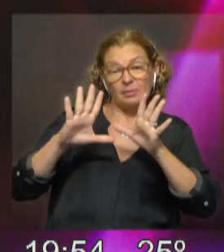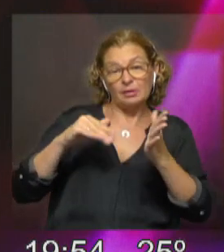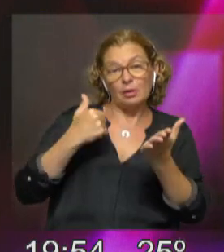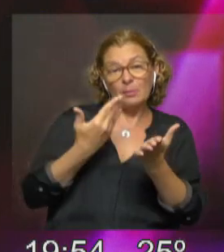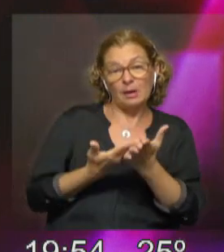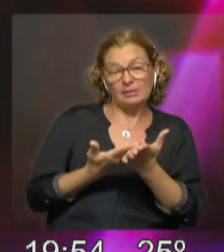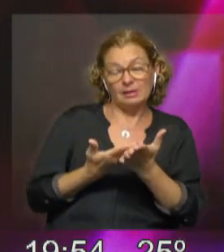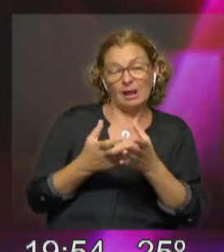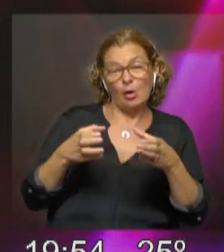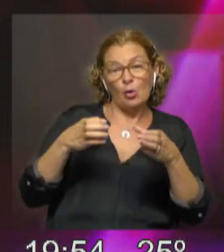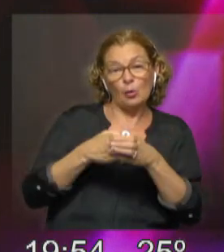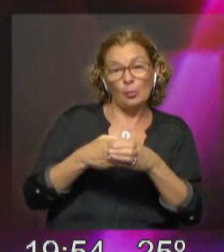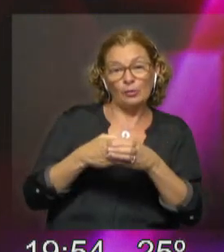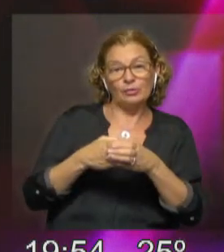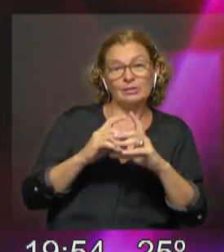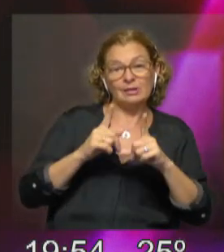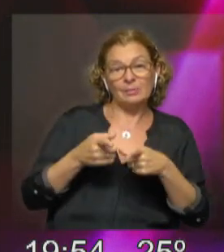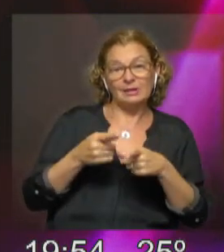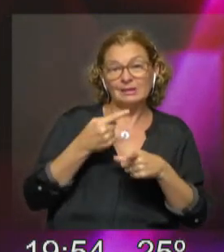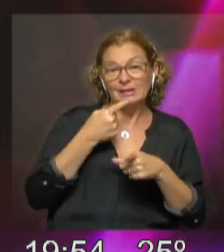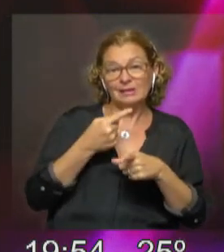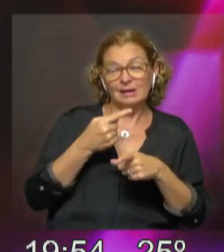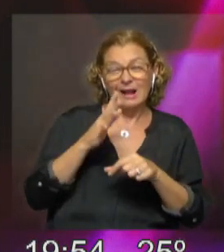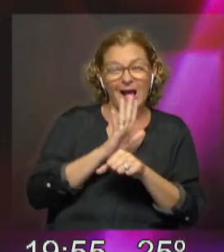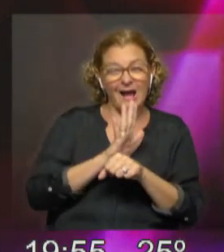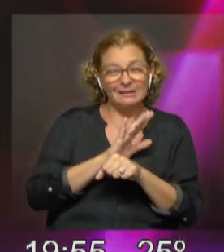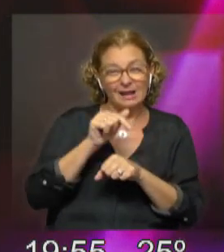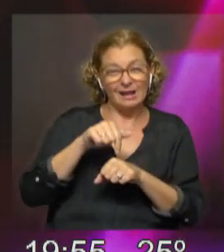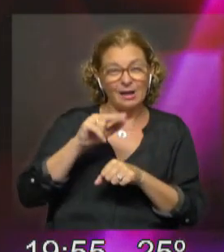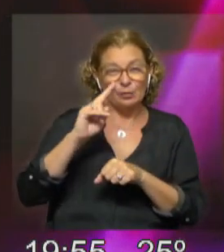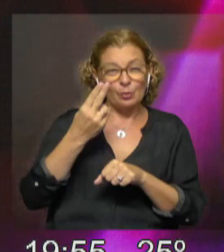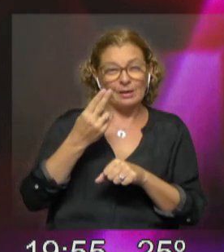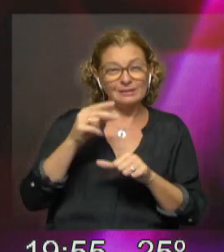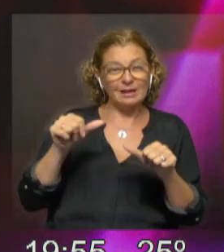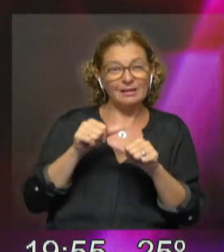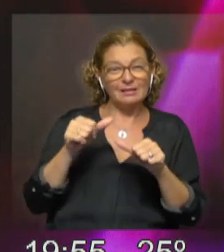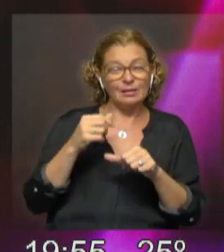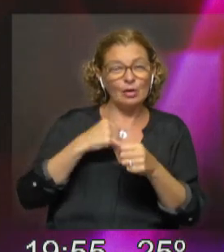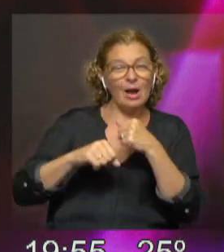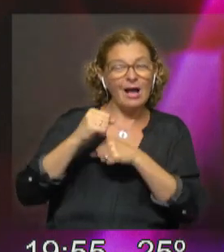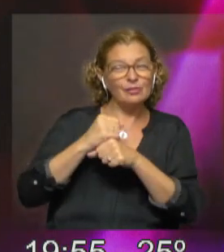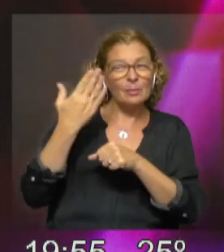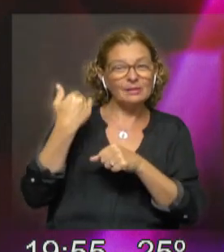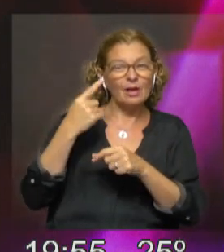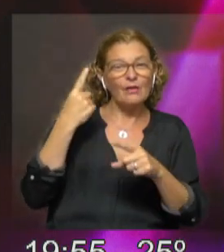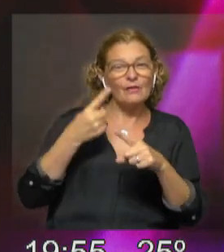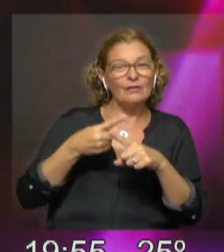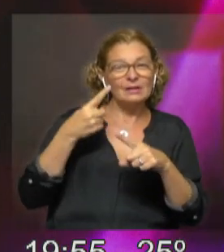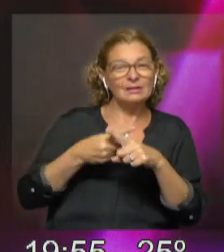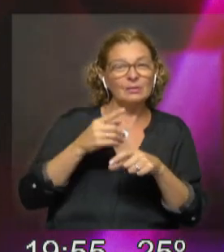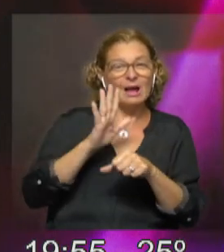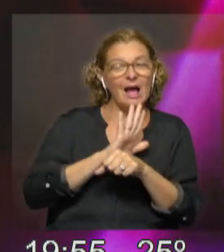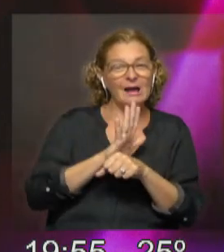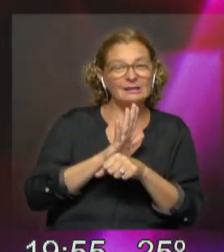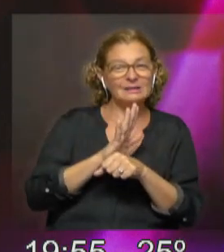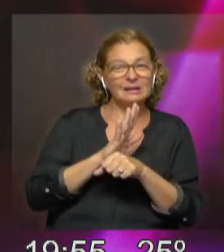los movimientos. También en términos artísticos, aquí en nuestro país se está desarrollando desde el año pasado, por ejemplo, el Festival de Arte